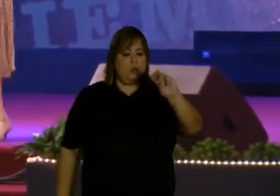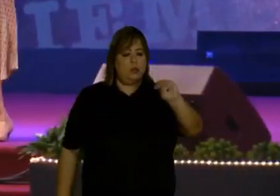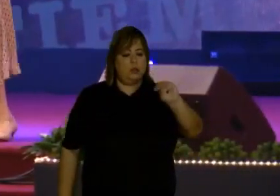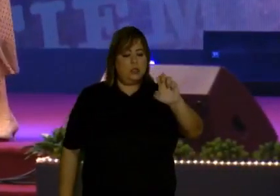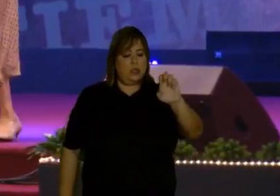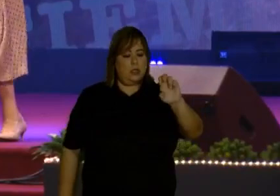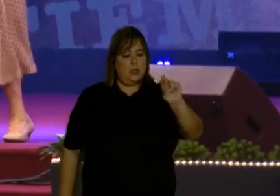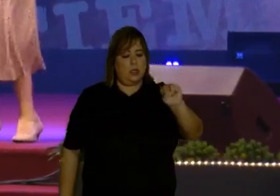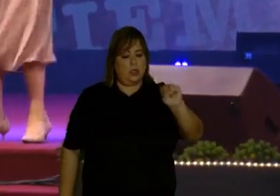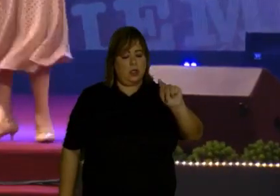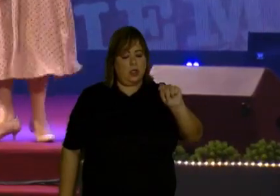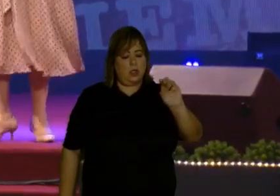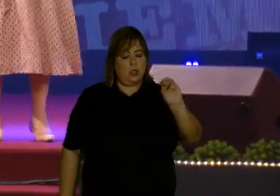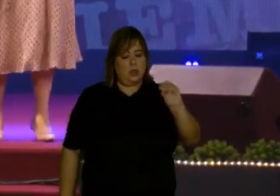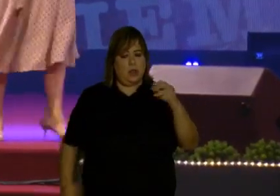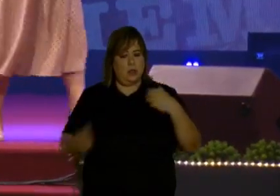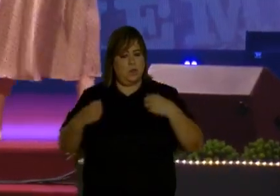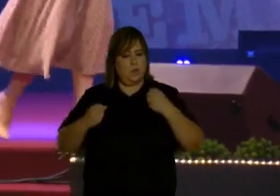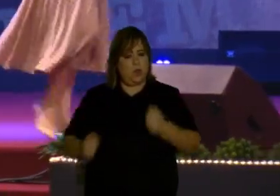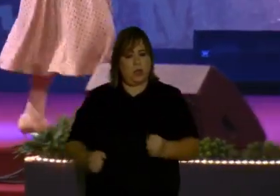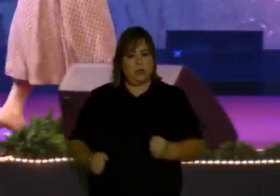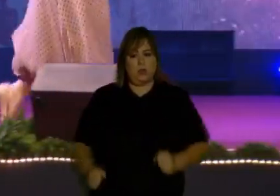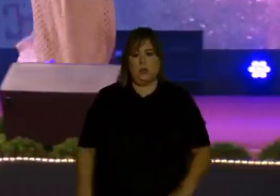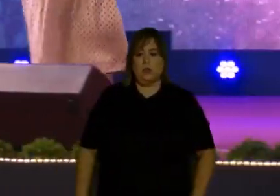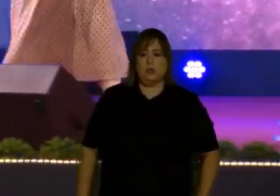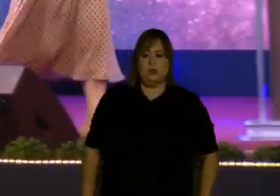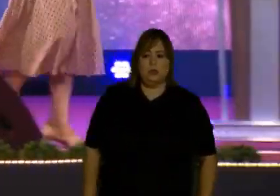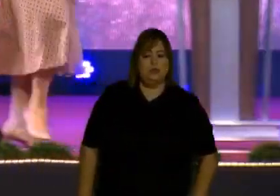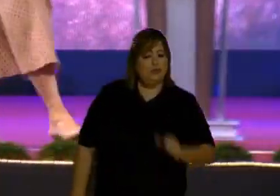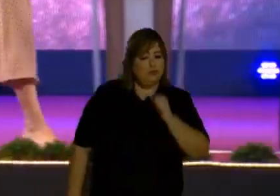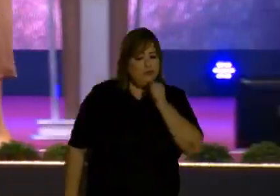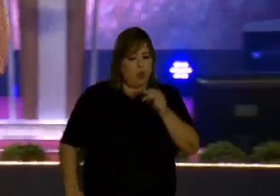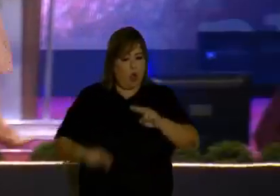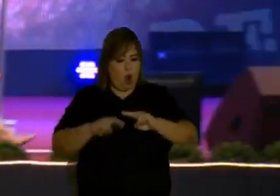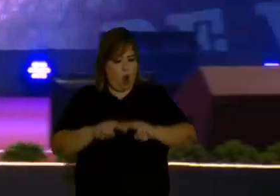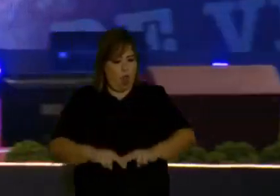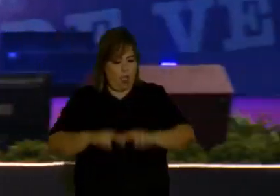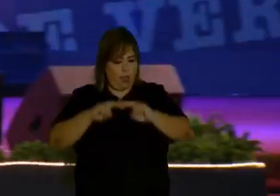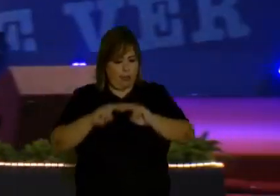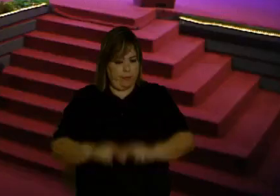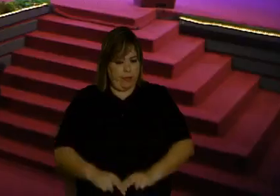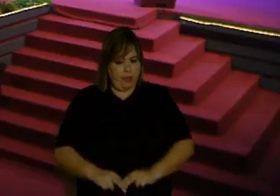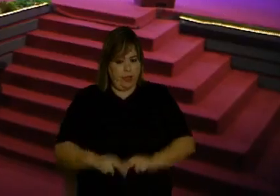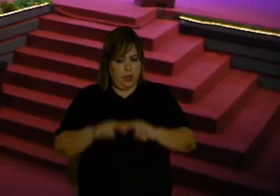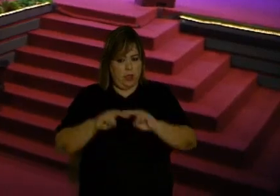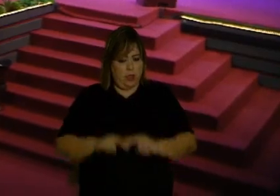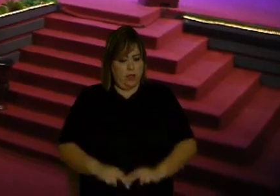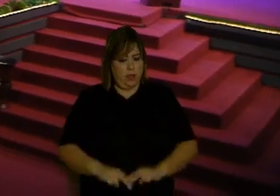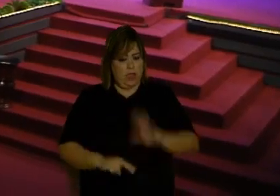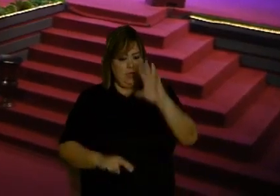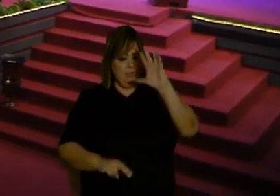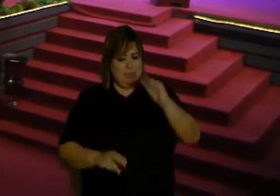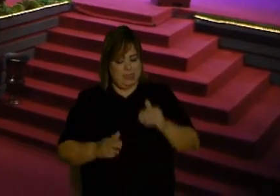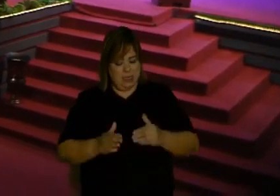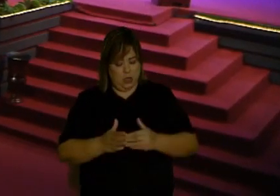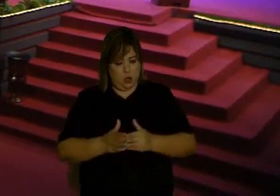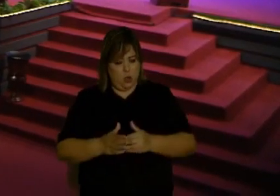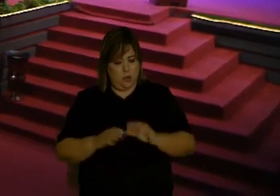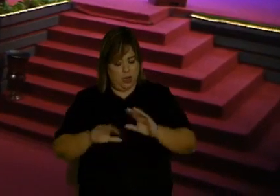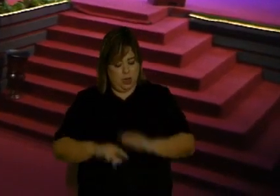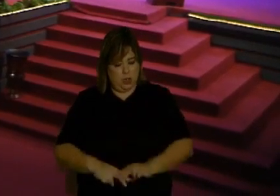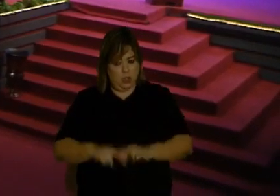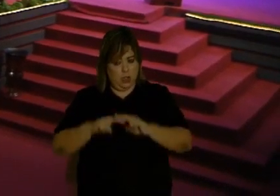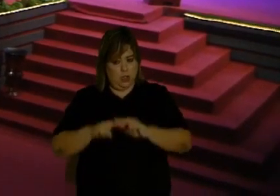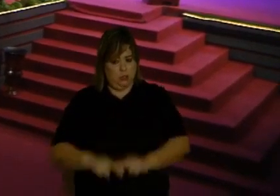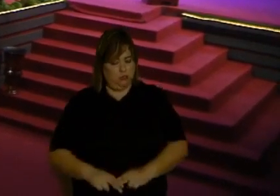piedra, con todo. Reforzado. No, no, no de 2,000 libras. De 3,000, de 4,000. Yo sé de eso, ¿sabe? Aquí con aleluya, vamos